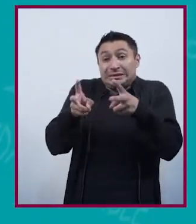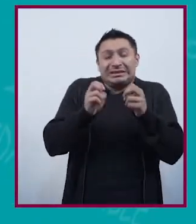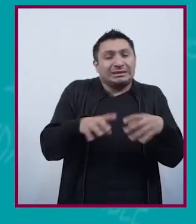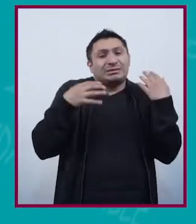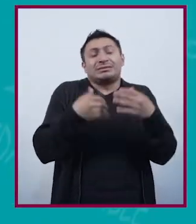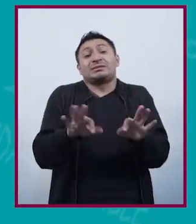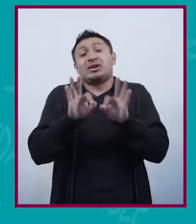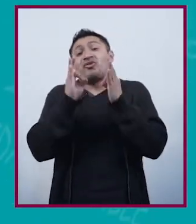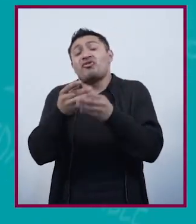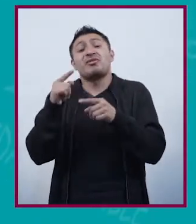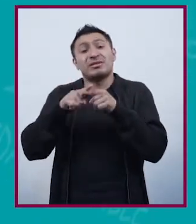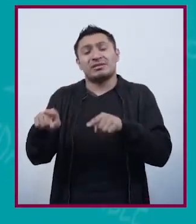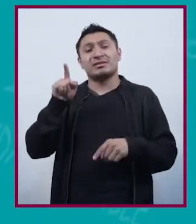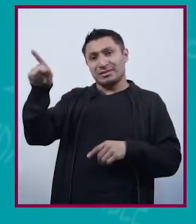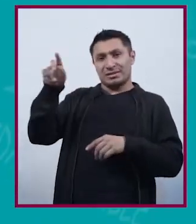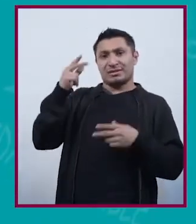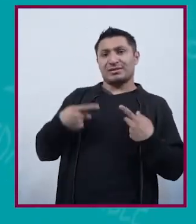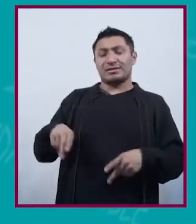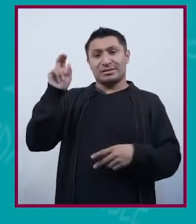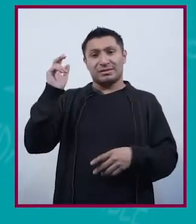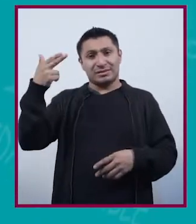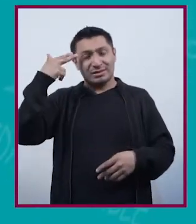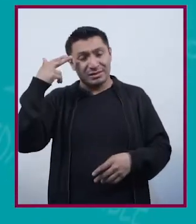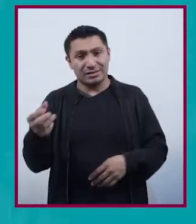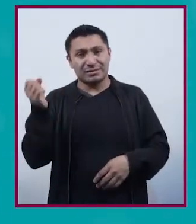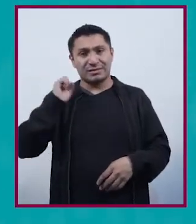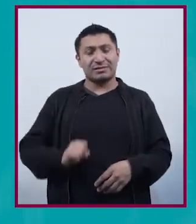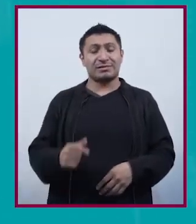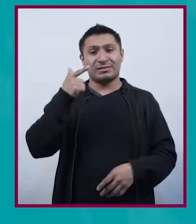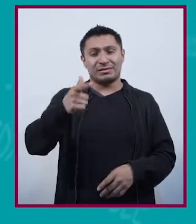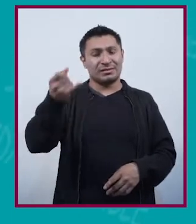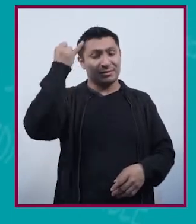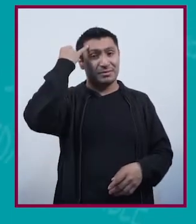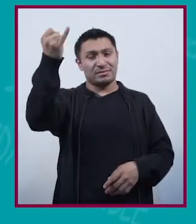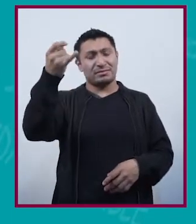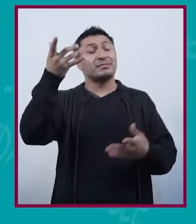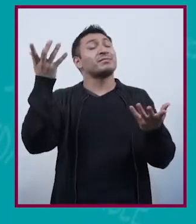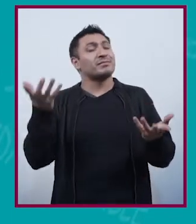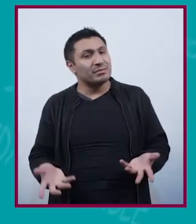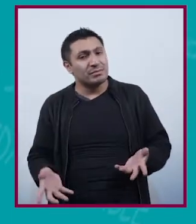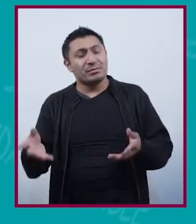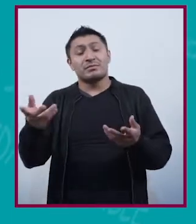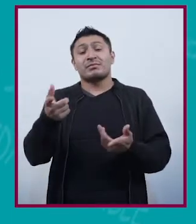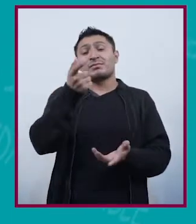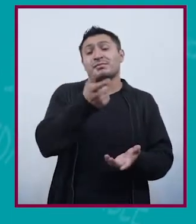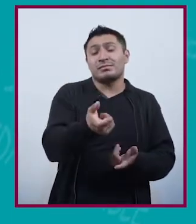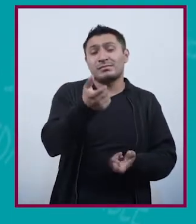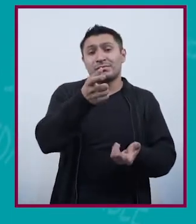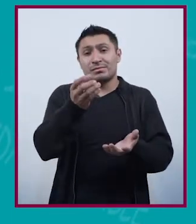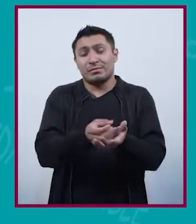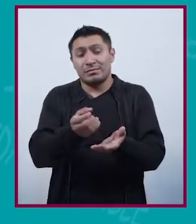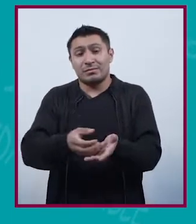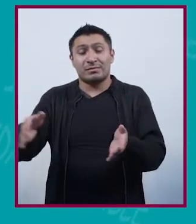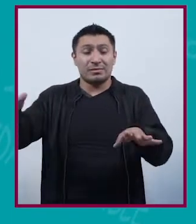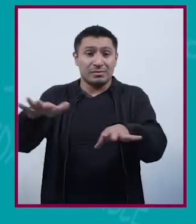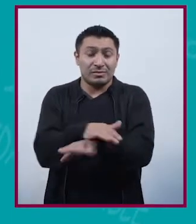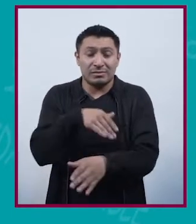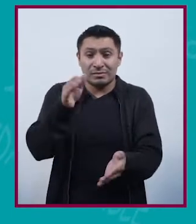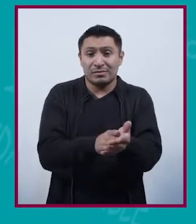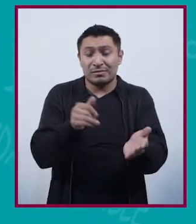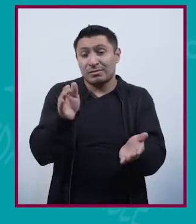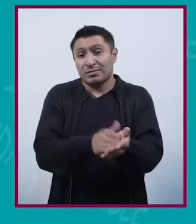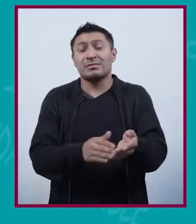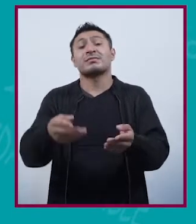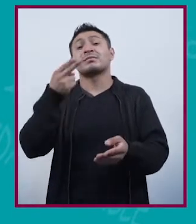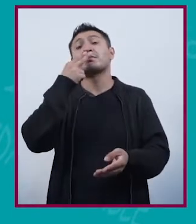otra forma. Y entonces fueron los chinos a quienes en el siglo VII se les ocurrió lo siguiente: cambiar monedas por certificados de papel,